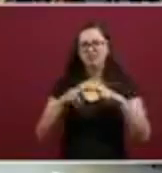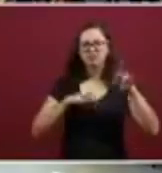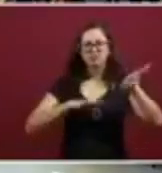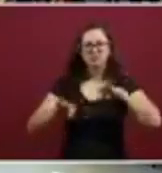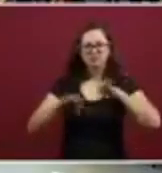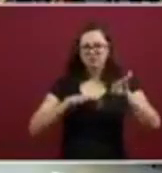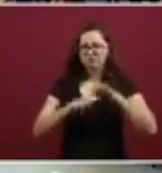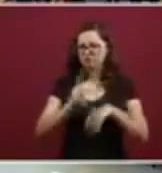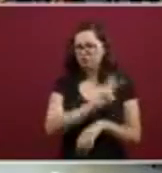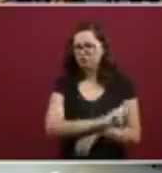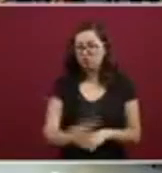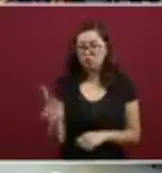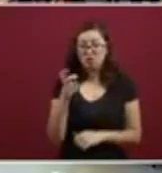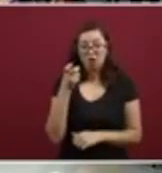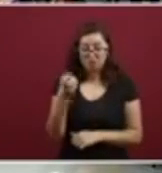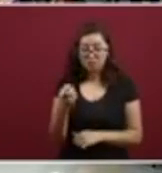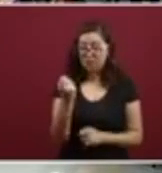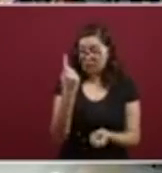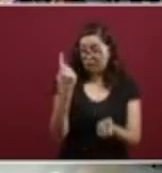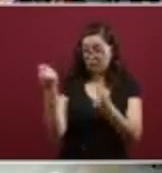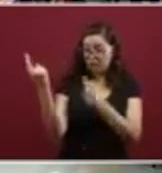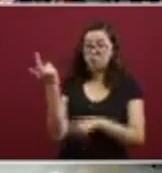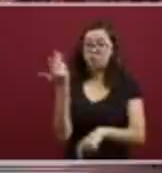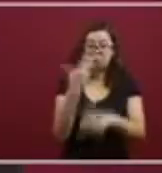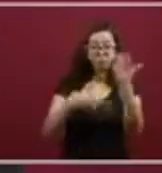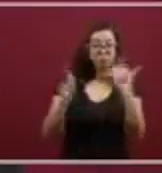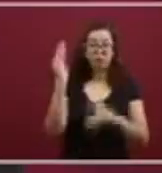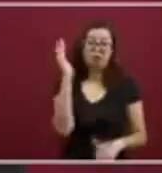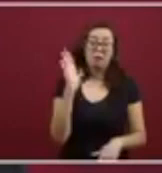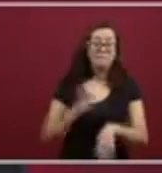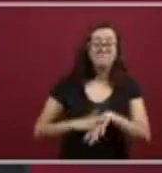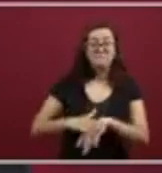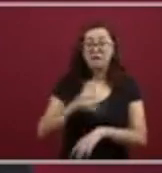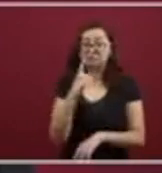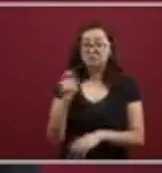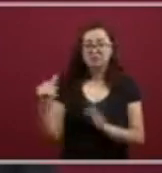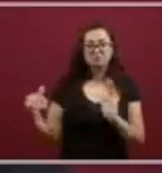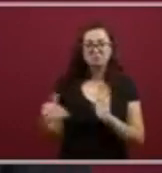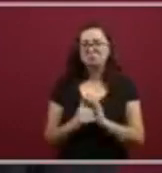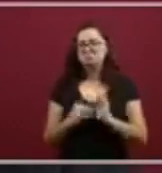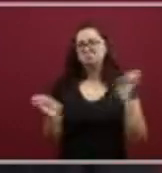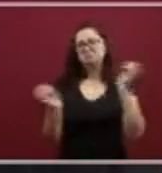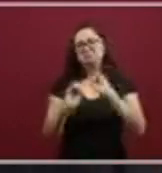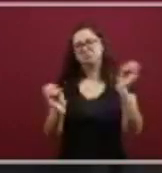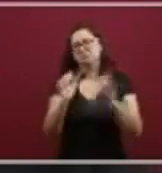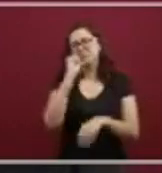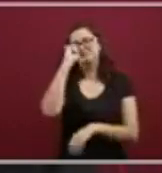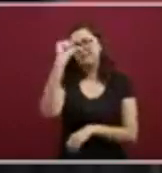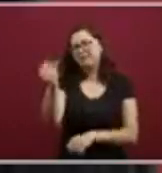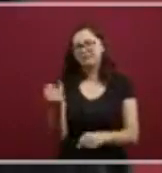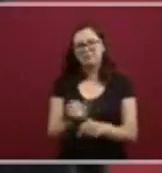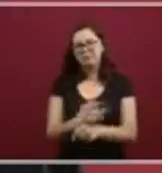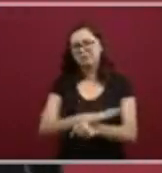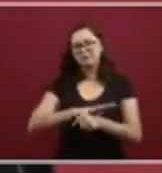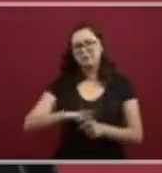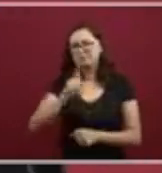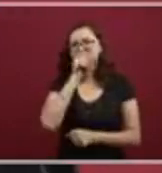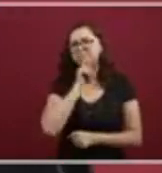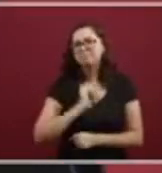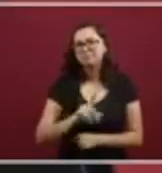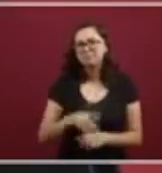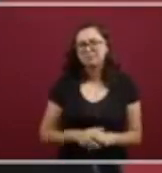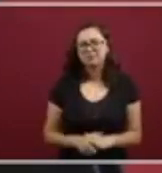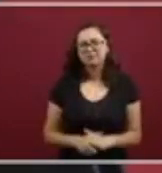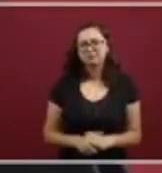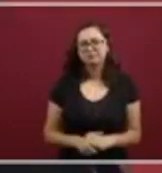no es cierto que haya un maestro que gane más que el presidente. Yo estoy ganando la mitad